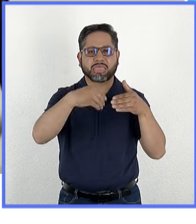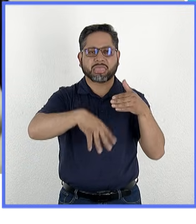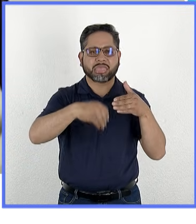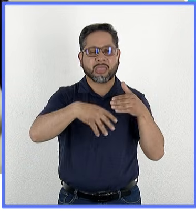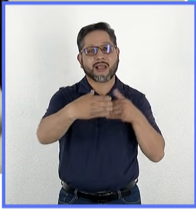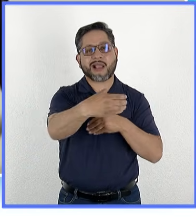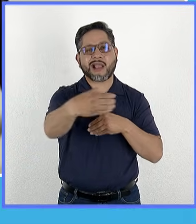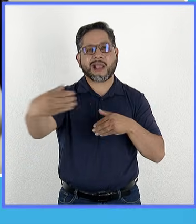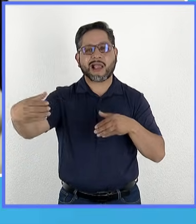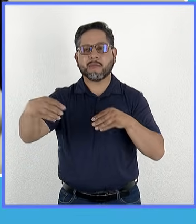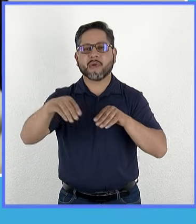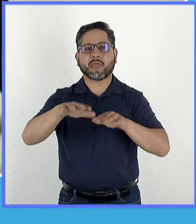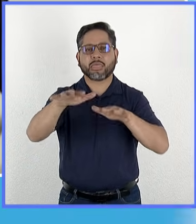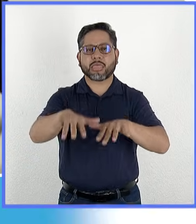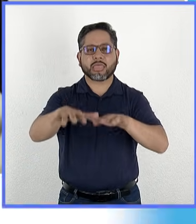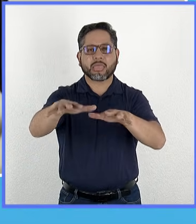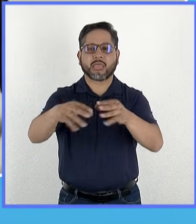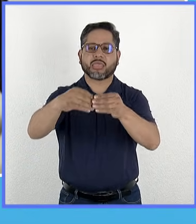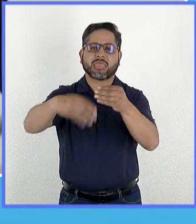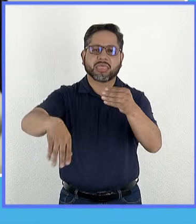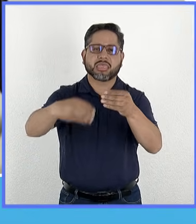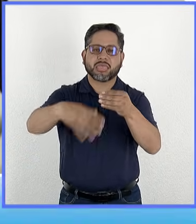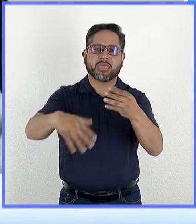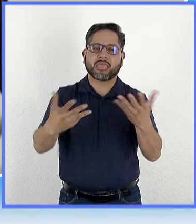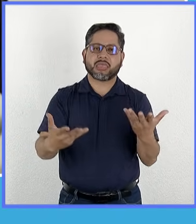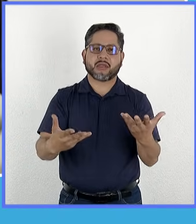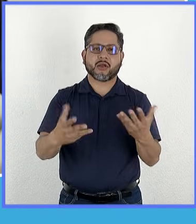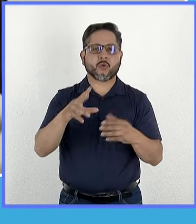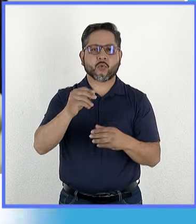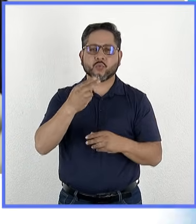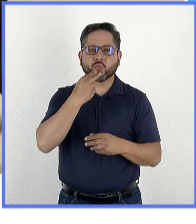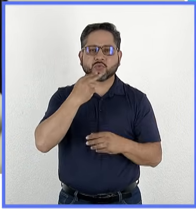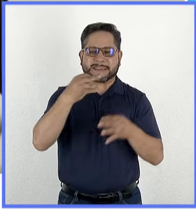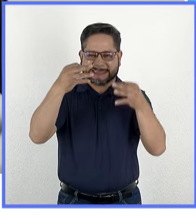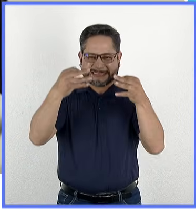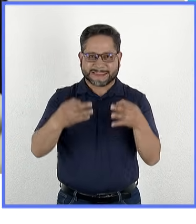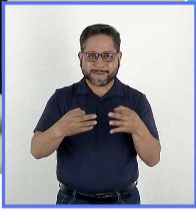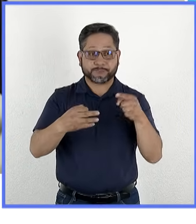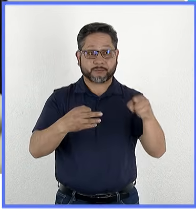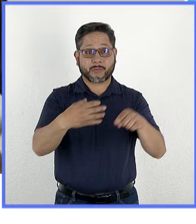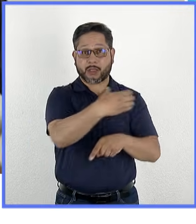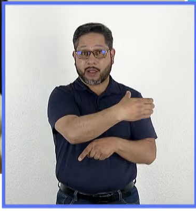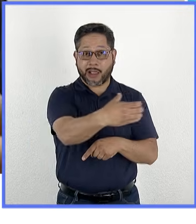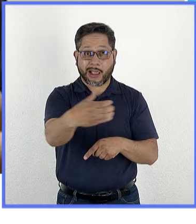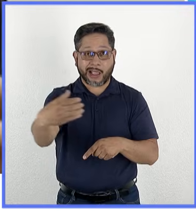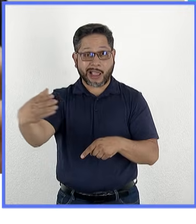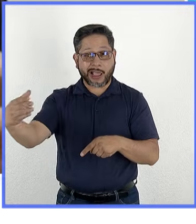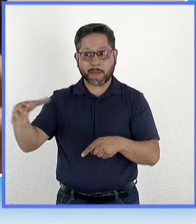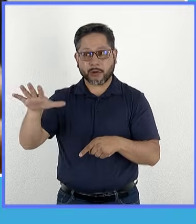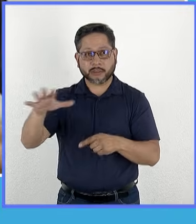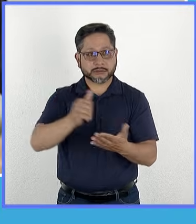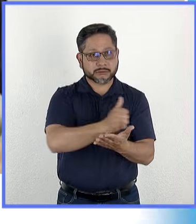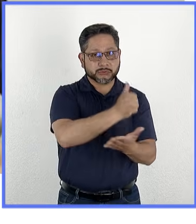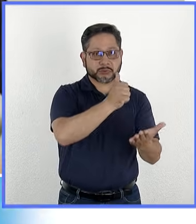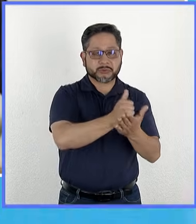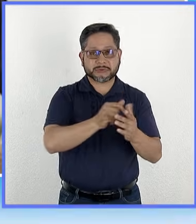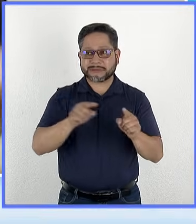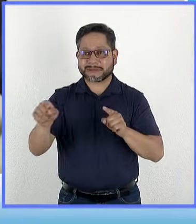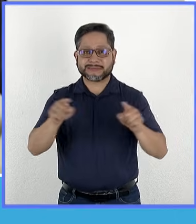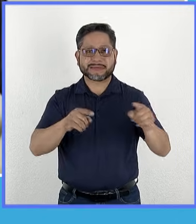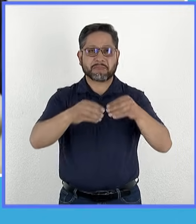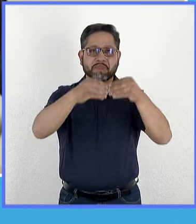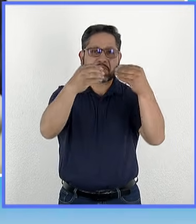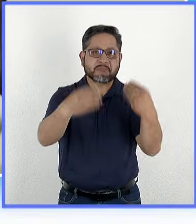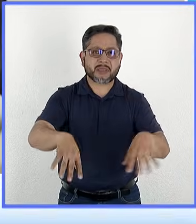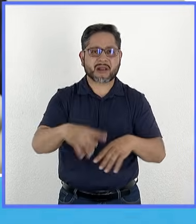en el campo, de la que se pierde, sobre todo en la conducción y en las parcelas. En estos 2 grandes apartados hay unas pérdidas